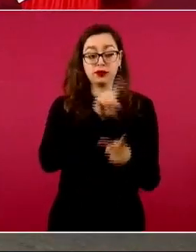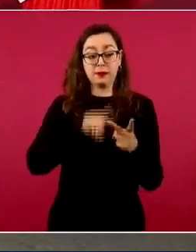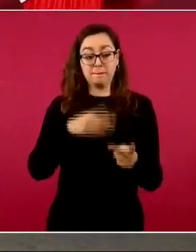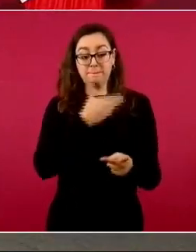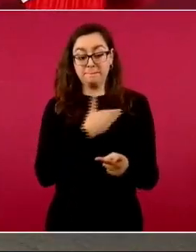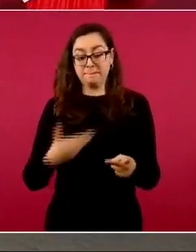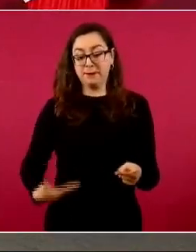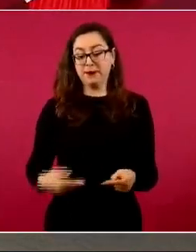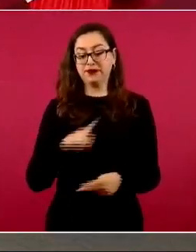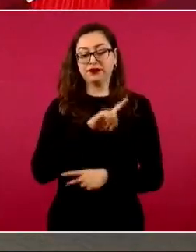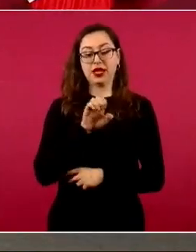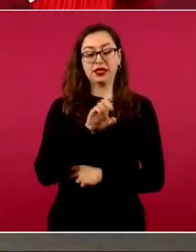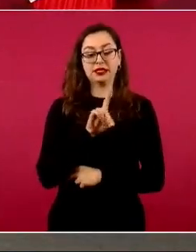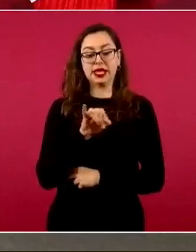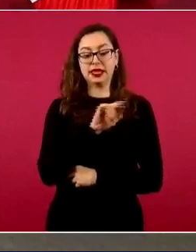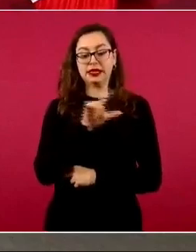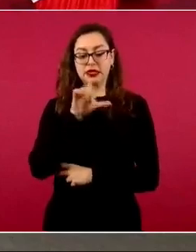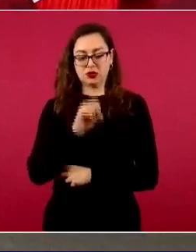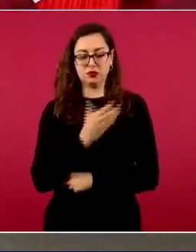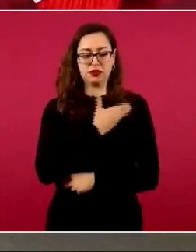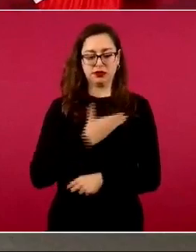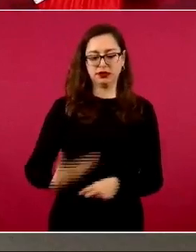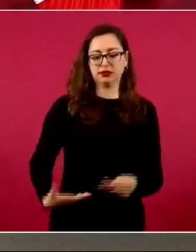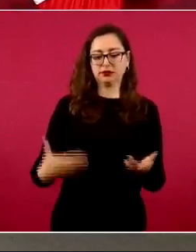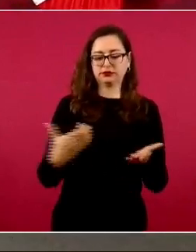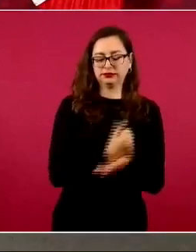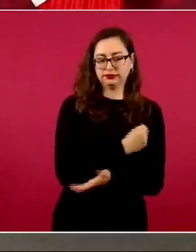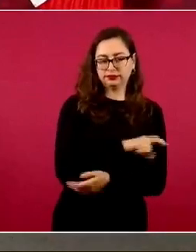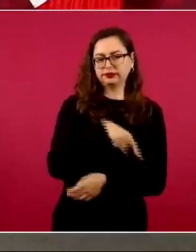a Lozano Gracia como procurador